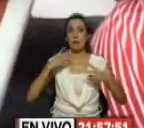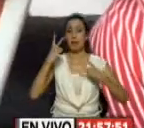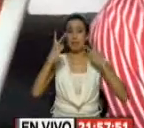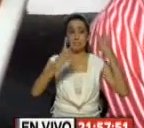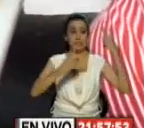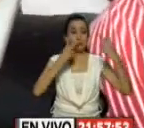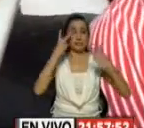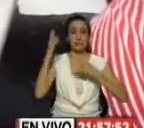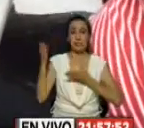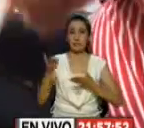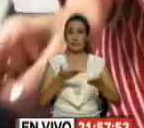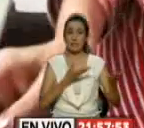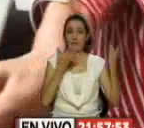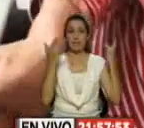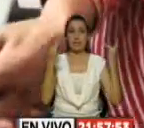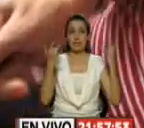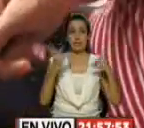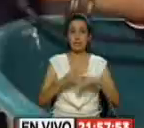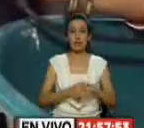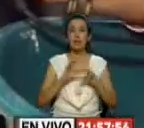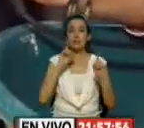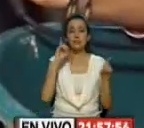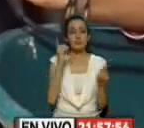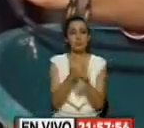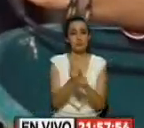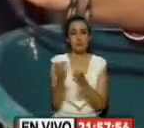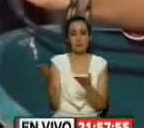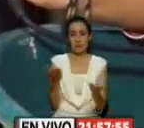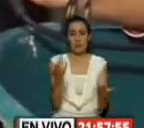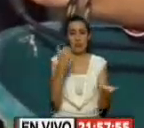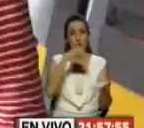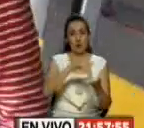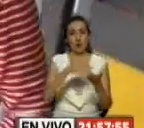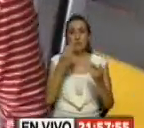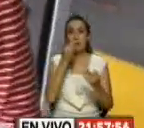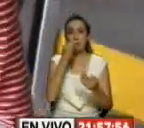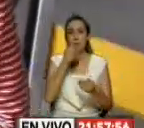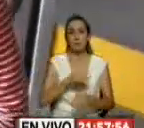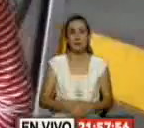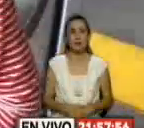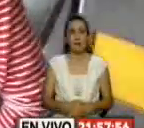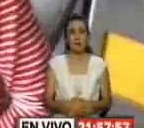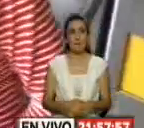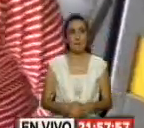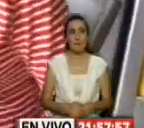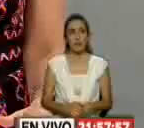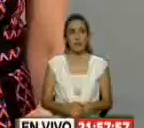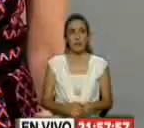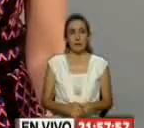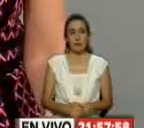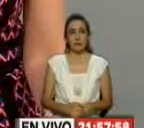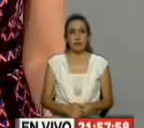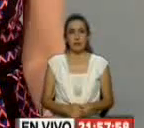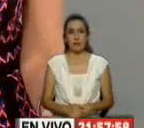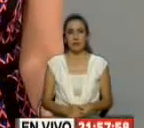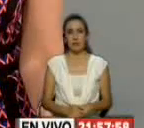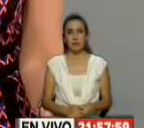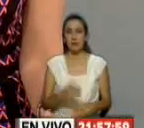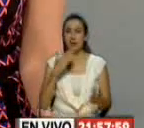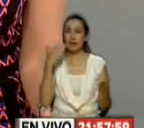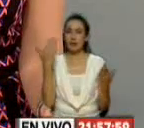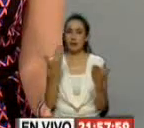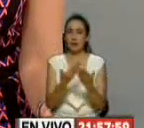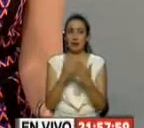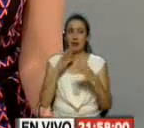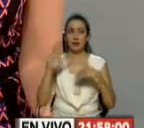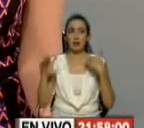las Humitas los esperan. Seguro desearán volver. Maritza Castillo, Telediario. Muchísimas